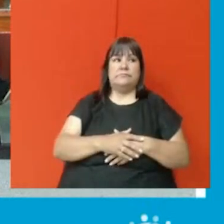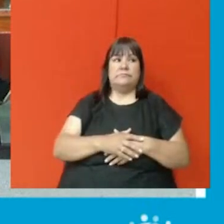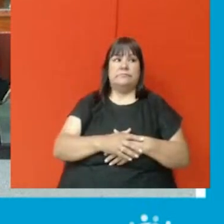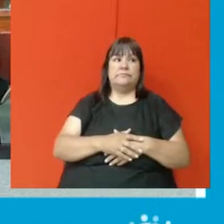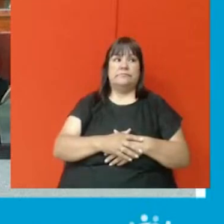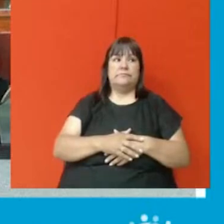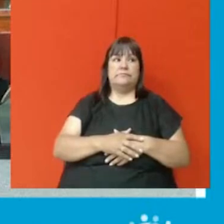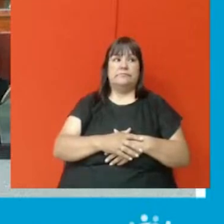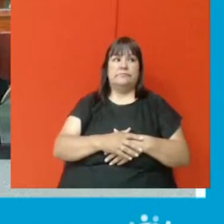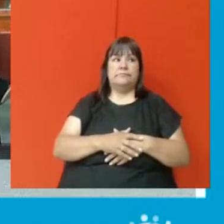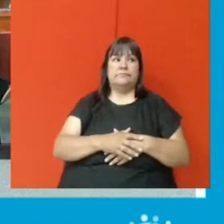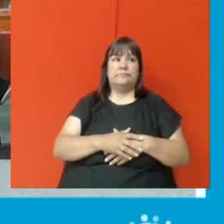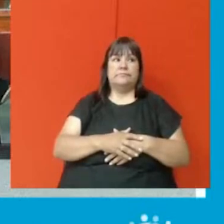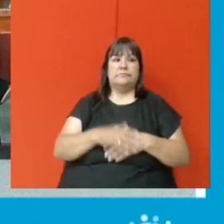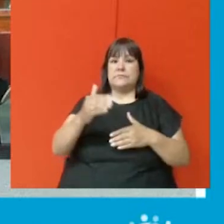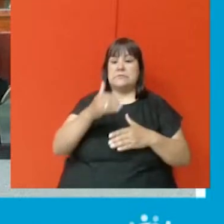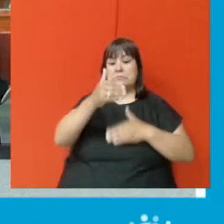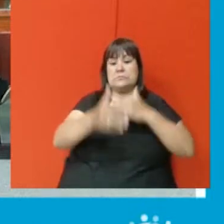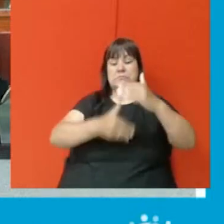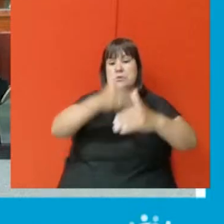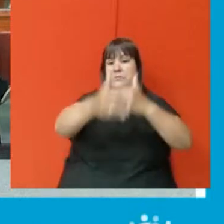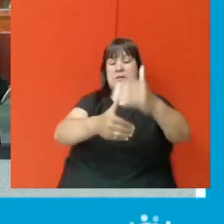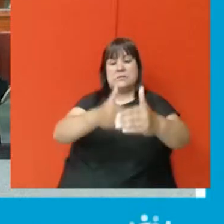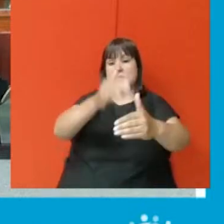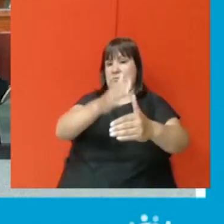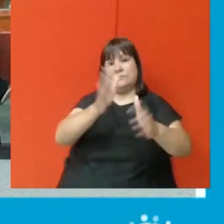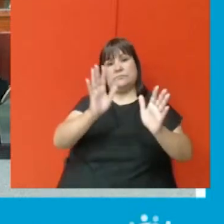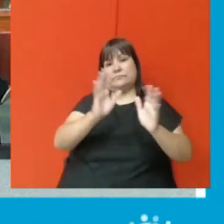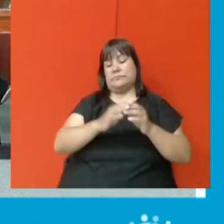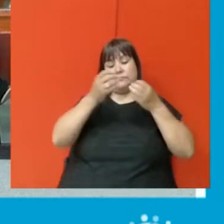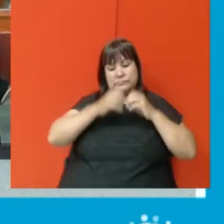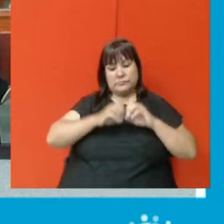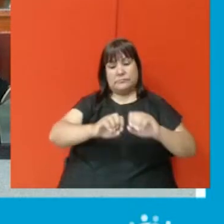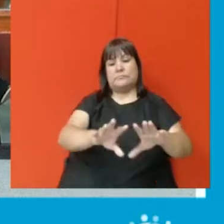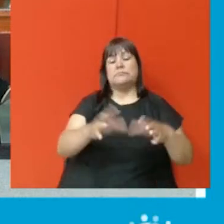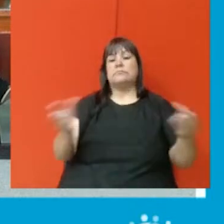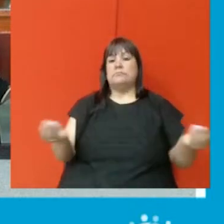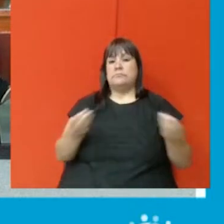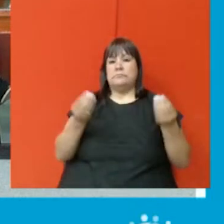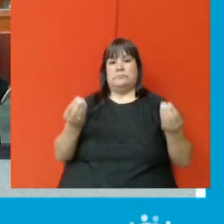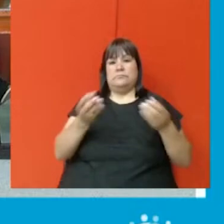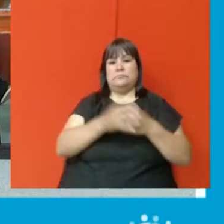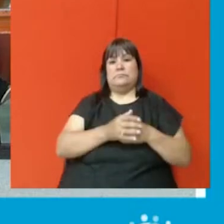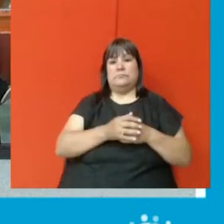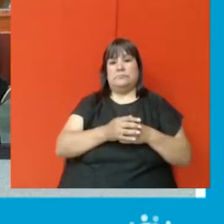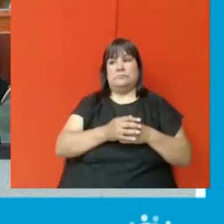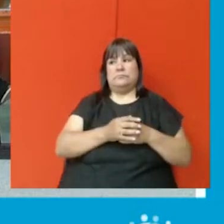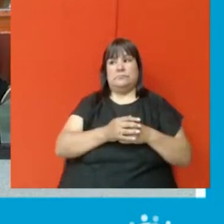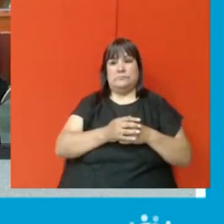esto es la iniciación de un proceso, no es el final, y que